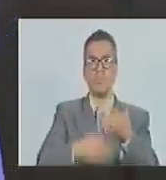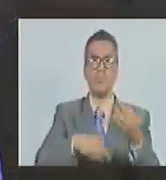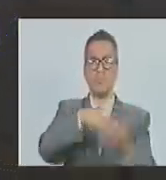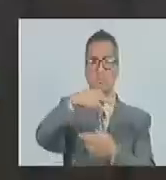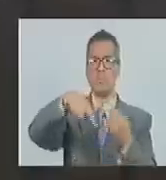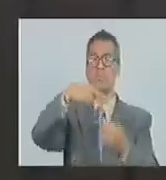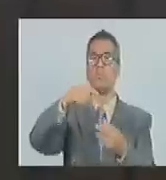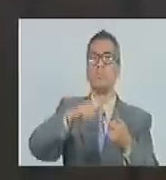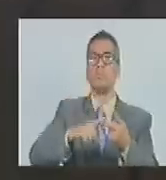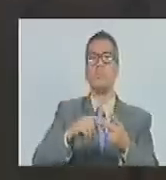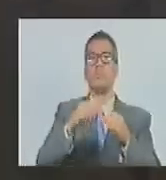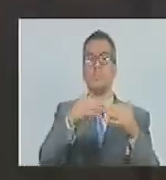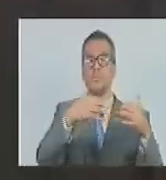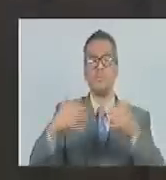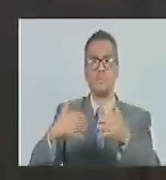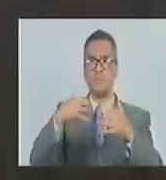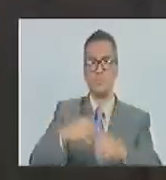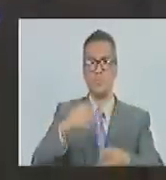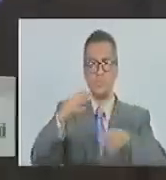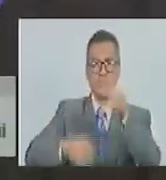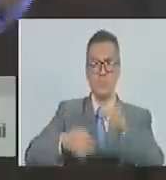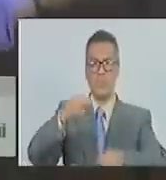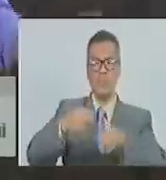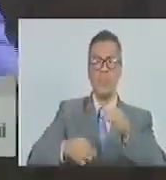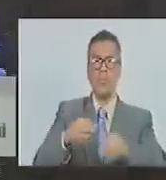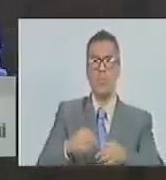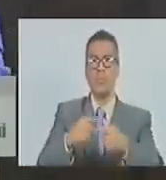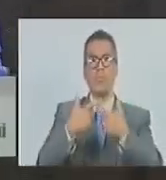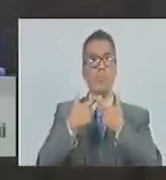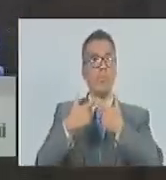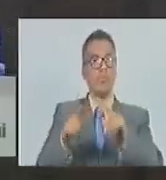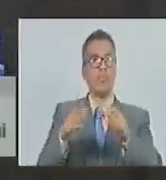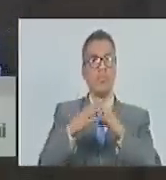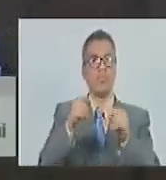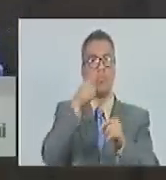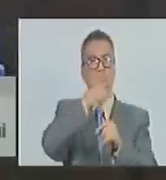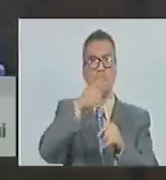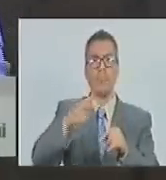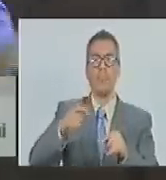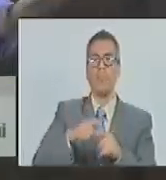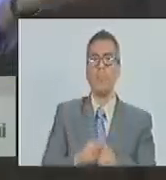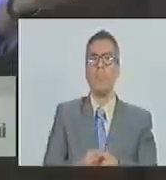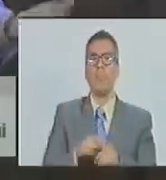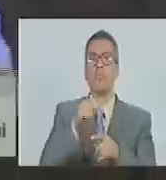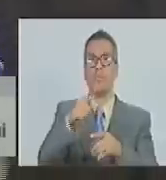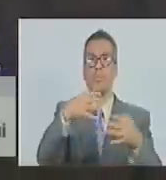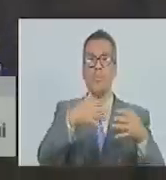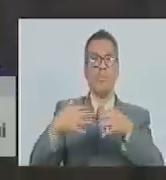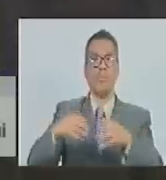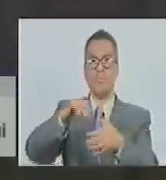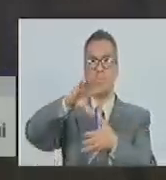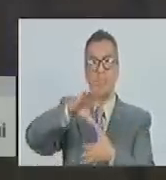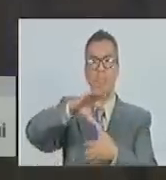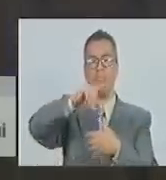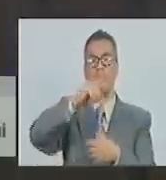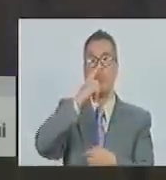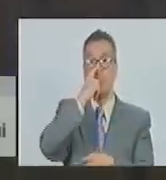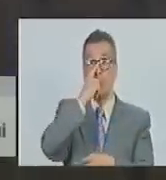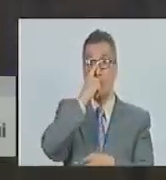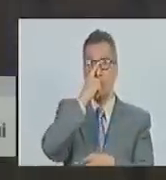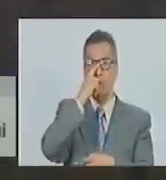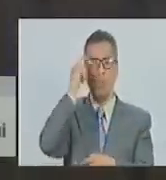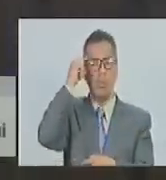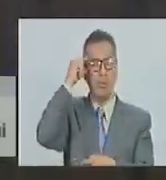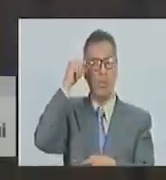revolucionaria, destacado por su lucha por la justicia, por la liberación de los pueblos y sobre todo por las luchas en América Latina. Hoy